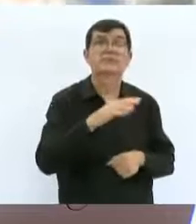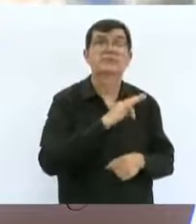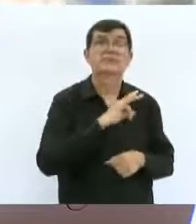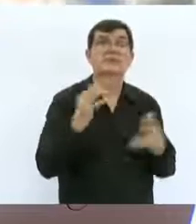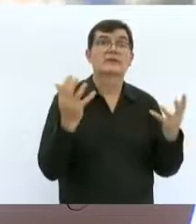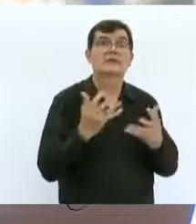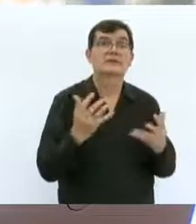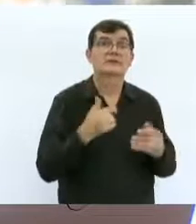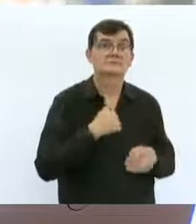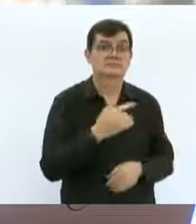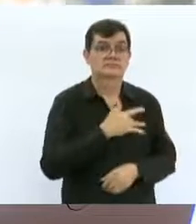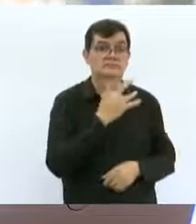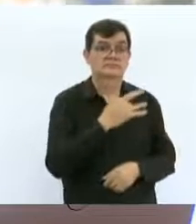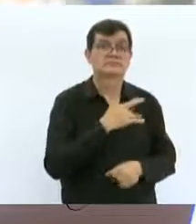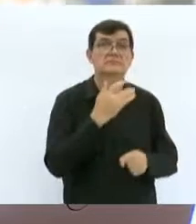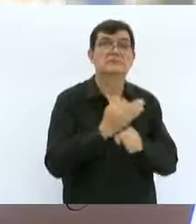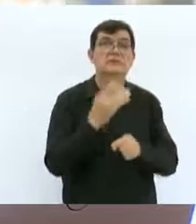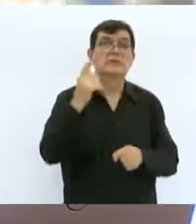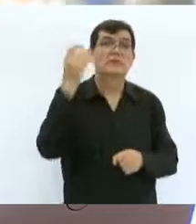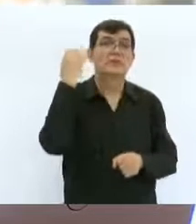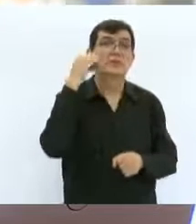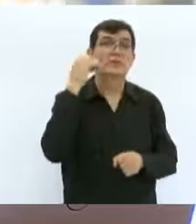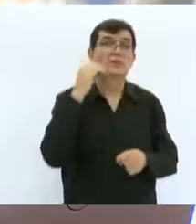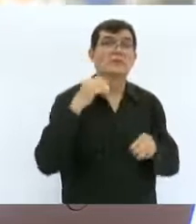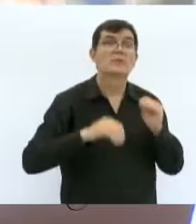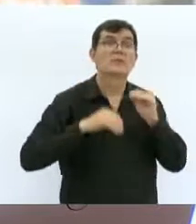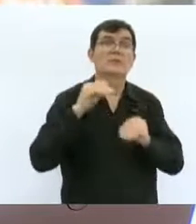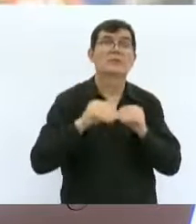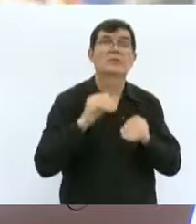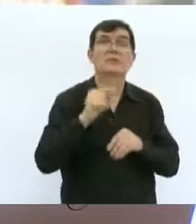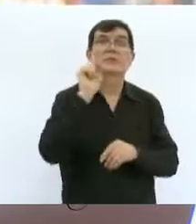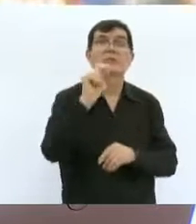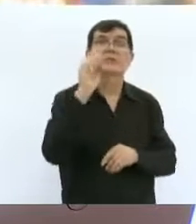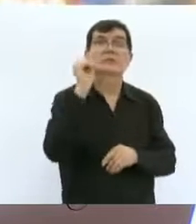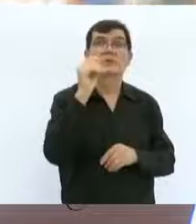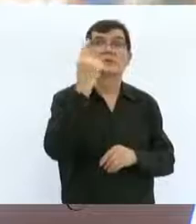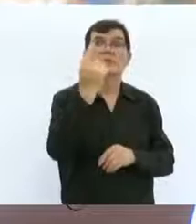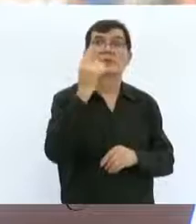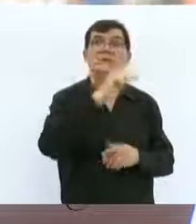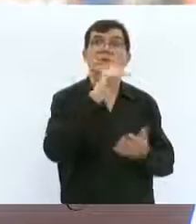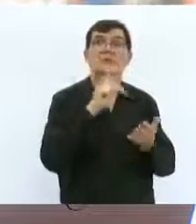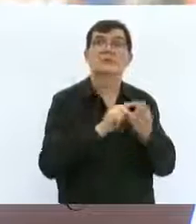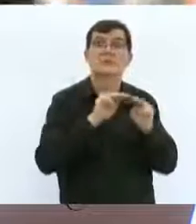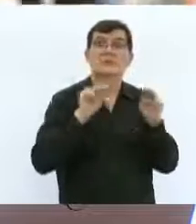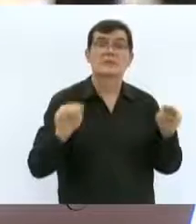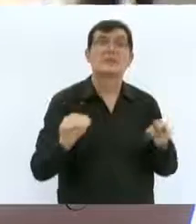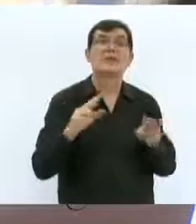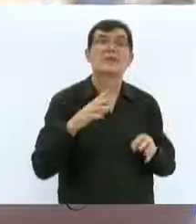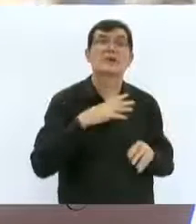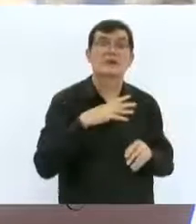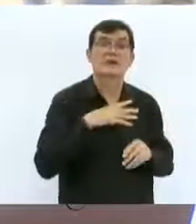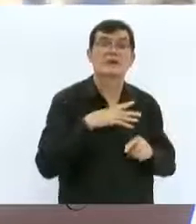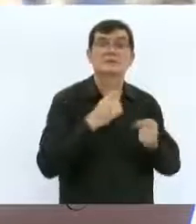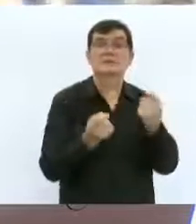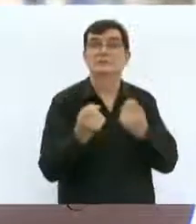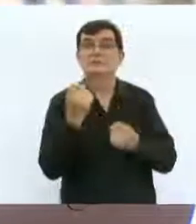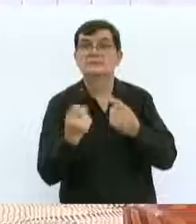estimación que tenemos en oaxaca es construido en punto 9 a 1 km y con algunas